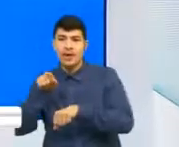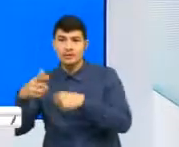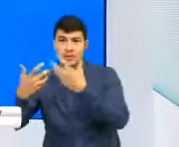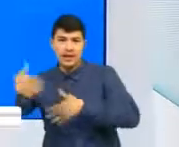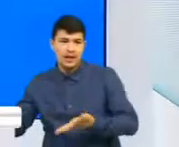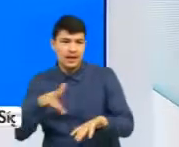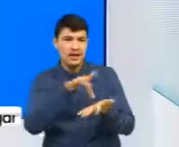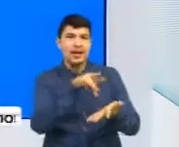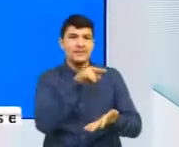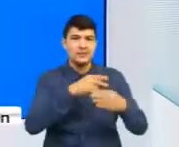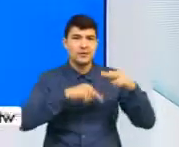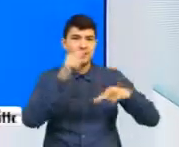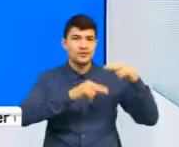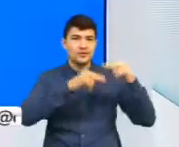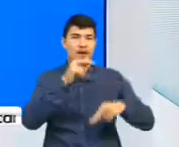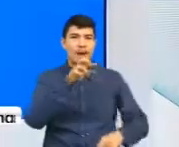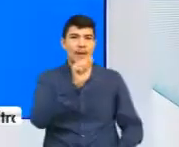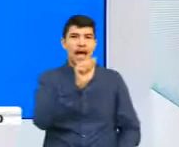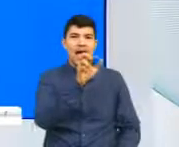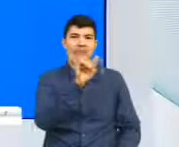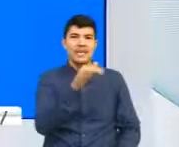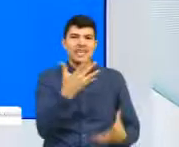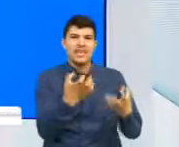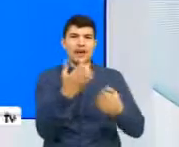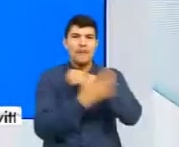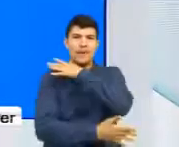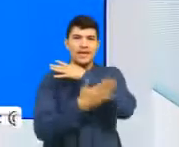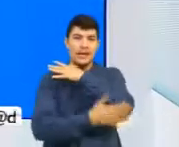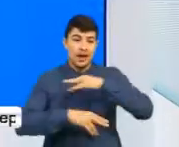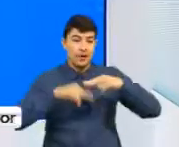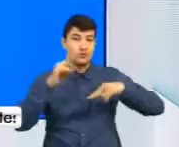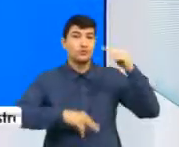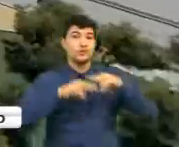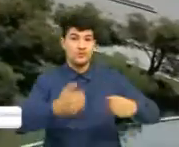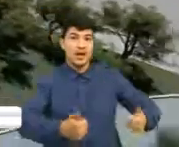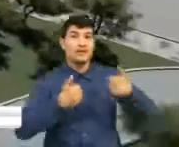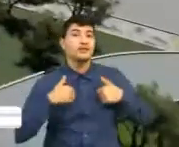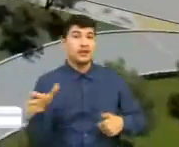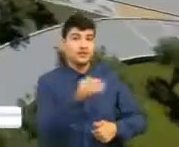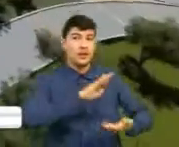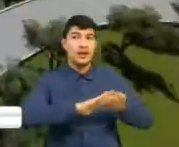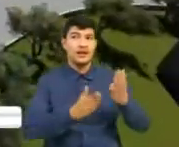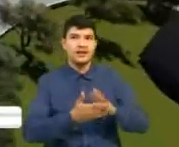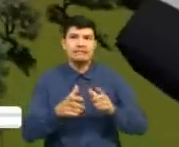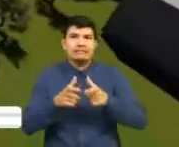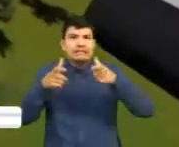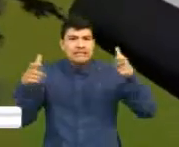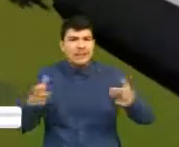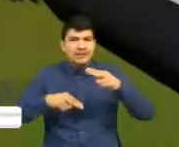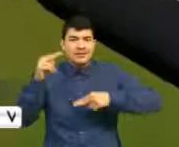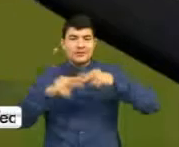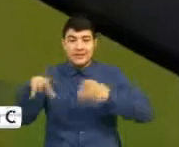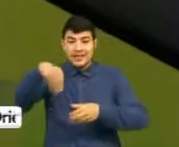el sector de papi quiero piña una obra que mejorará la movilidad y calidad de vida de todos una de las megaobras que hacen parte de